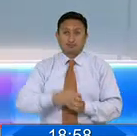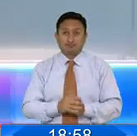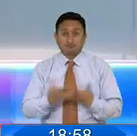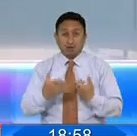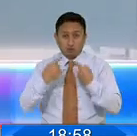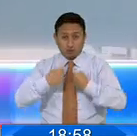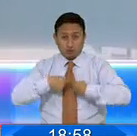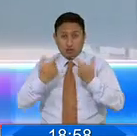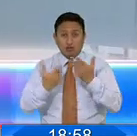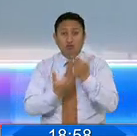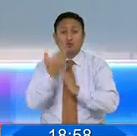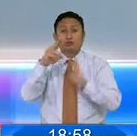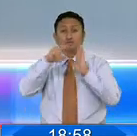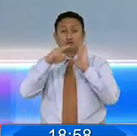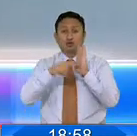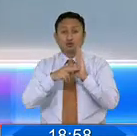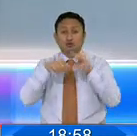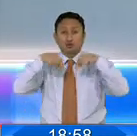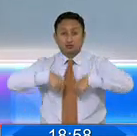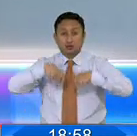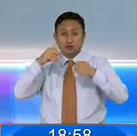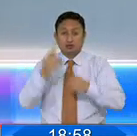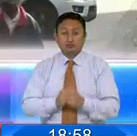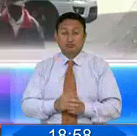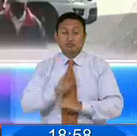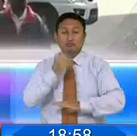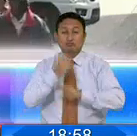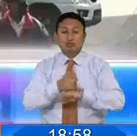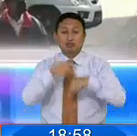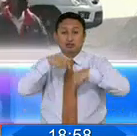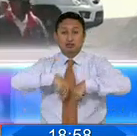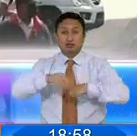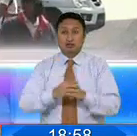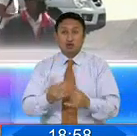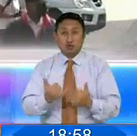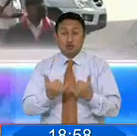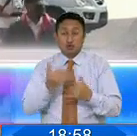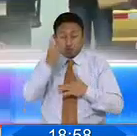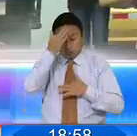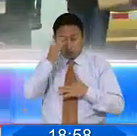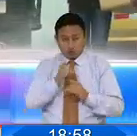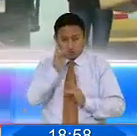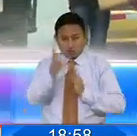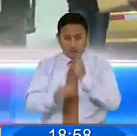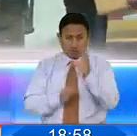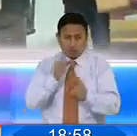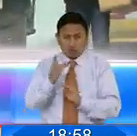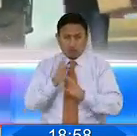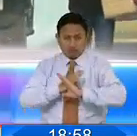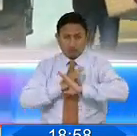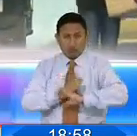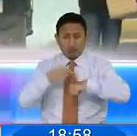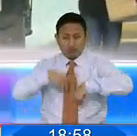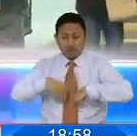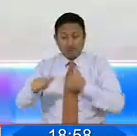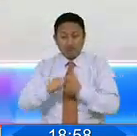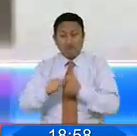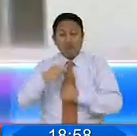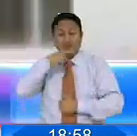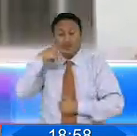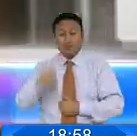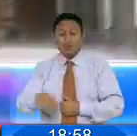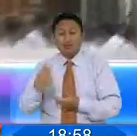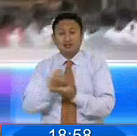anunció las nuevas medidas adoptadas para hacer frente a la pandemia del COVID-19 a las puertas del feriado de